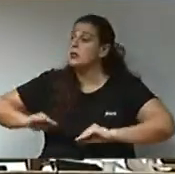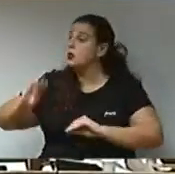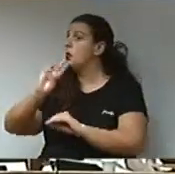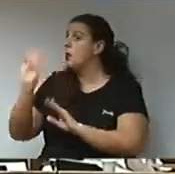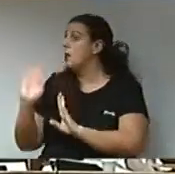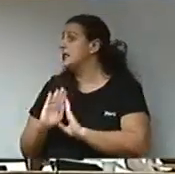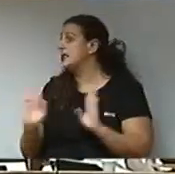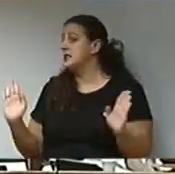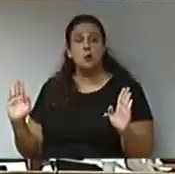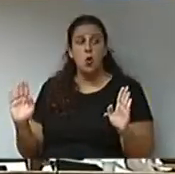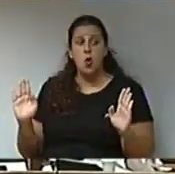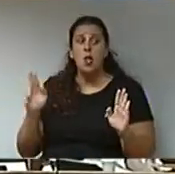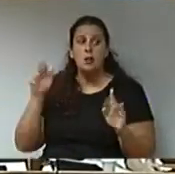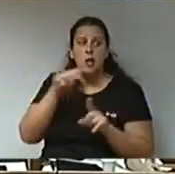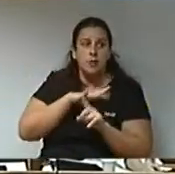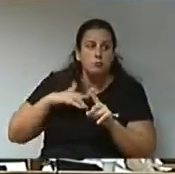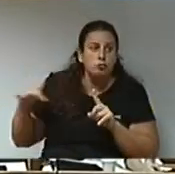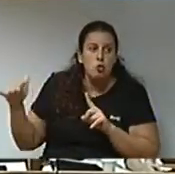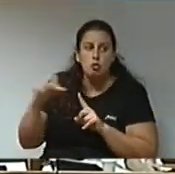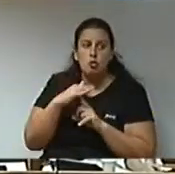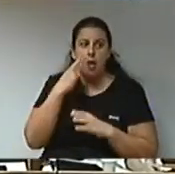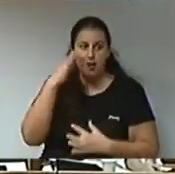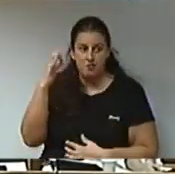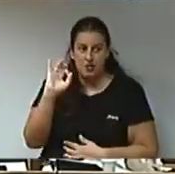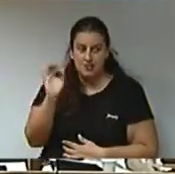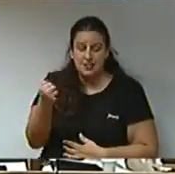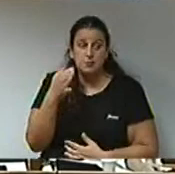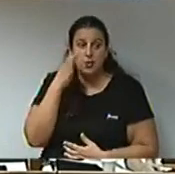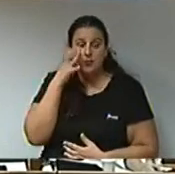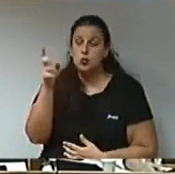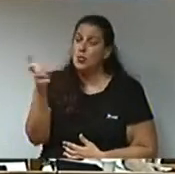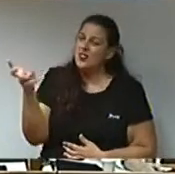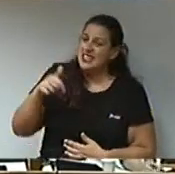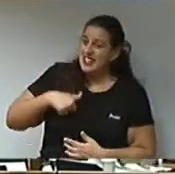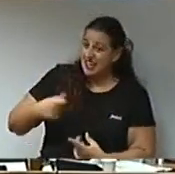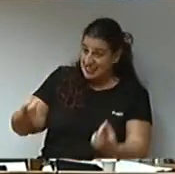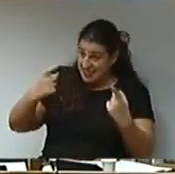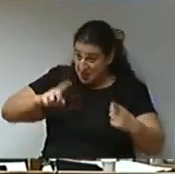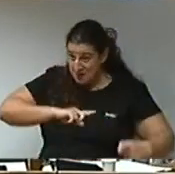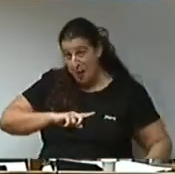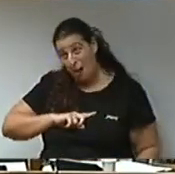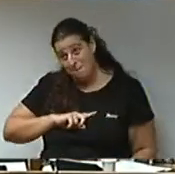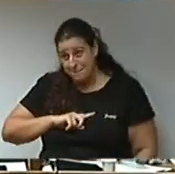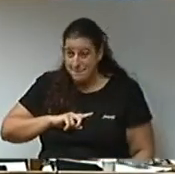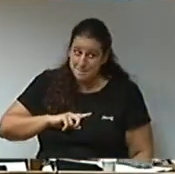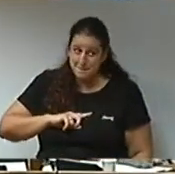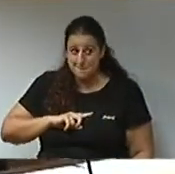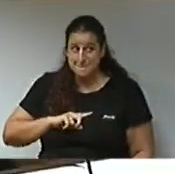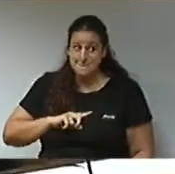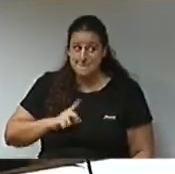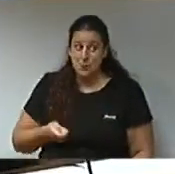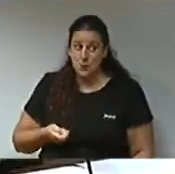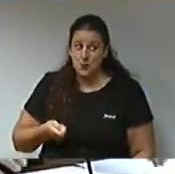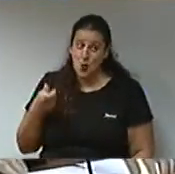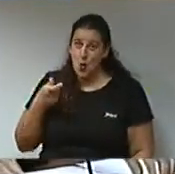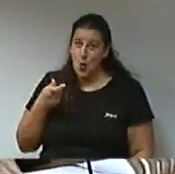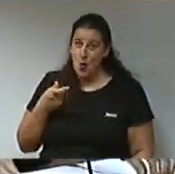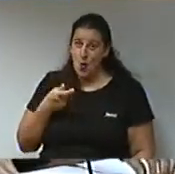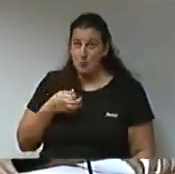por supuesto, pues será por el entorno, por la realidad. Pero claro, venir aquí a dar lecciones pues es un poquito